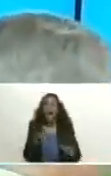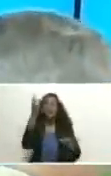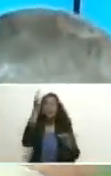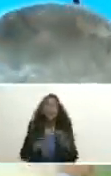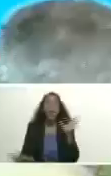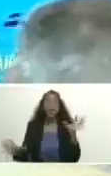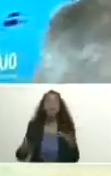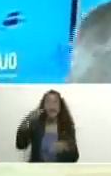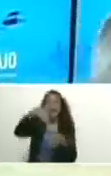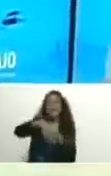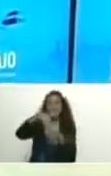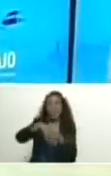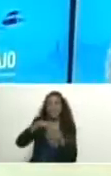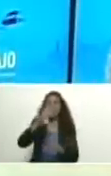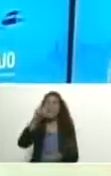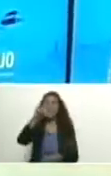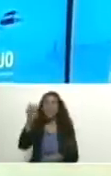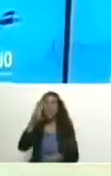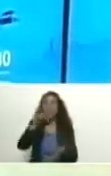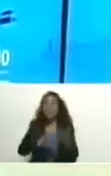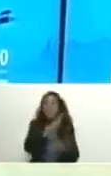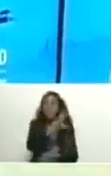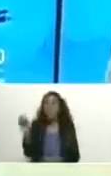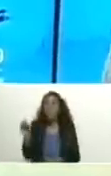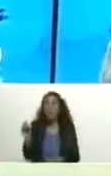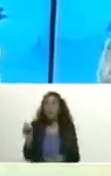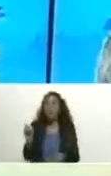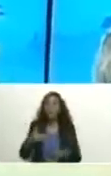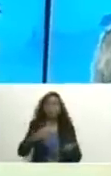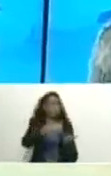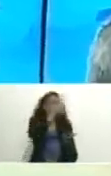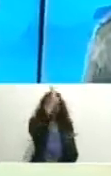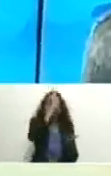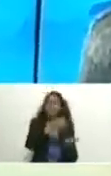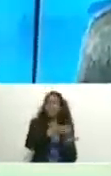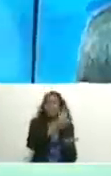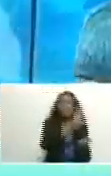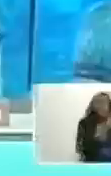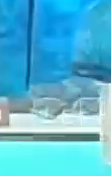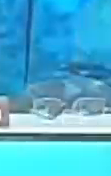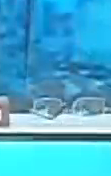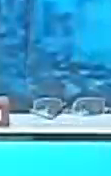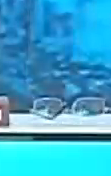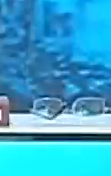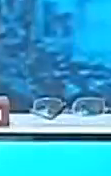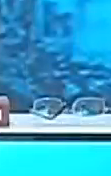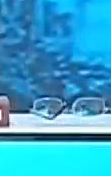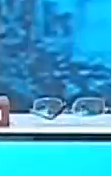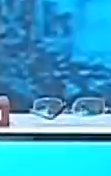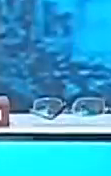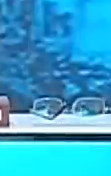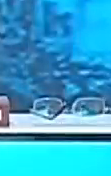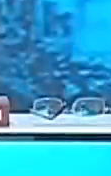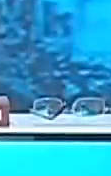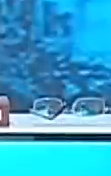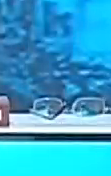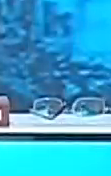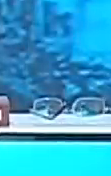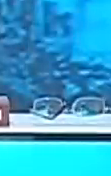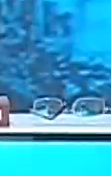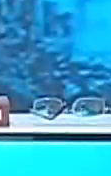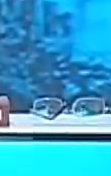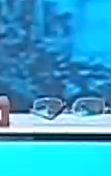Afortunadamente hubo elecciones en el 2020 y se fueron, como dicen por allá por Trujillo. ¡Se fueron, se fueron, se